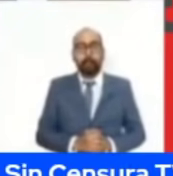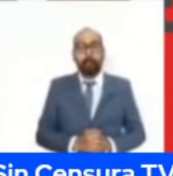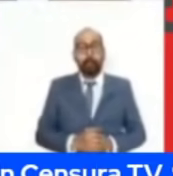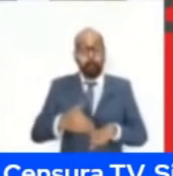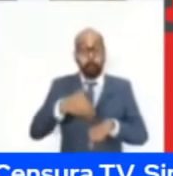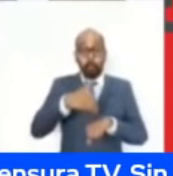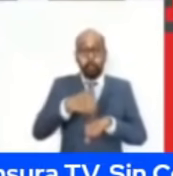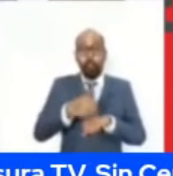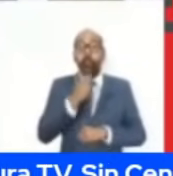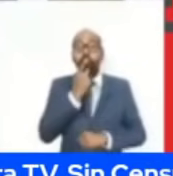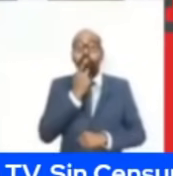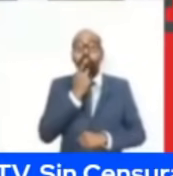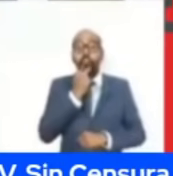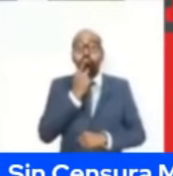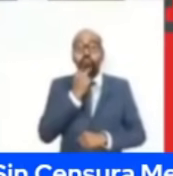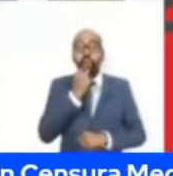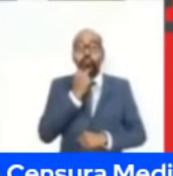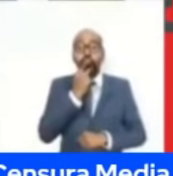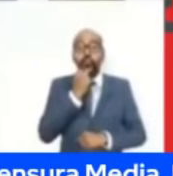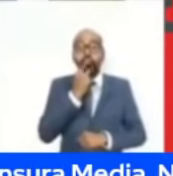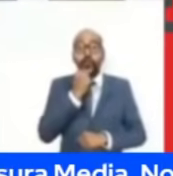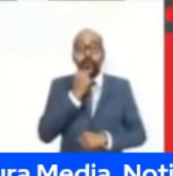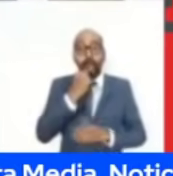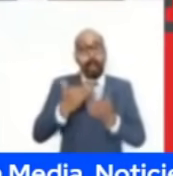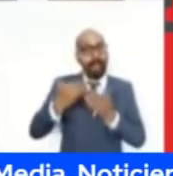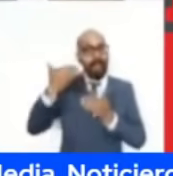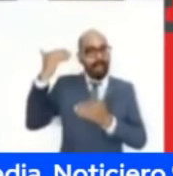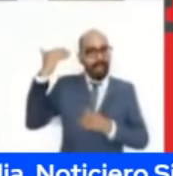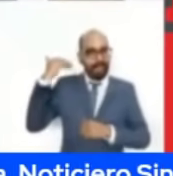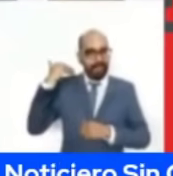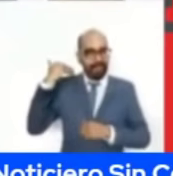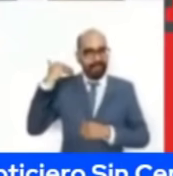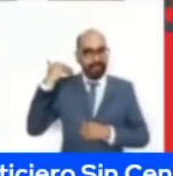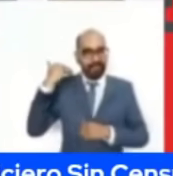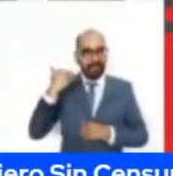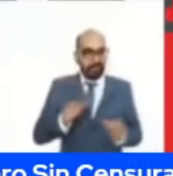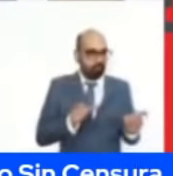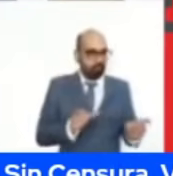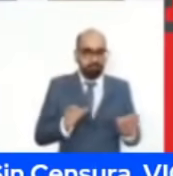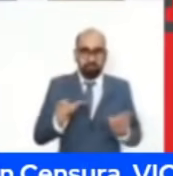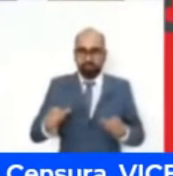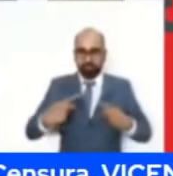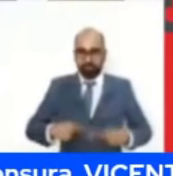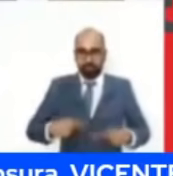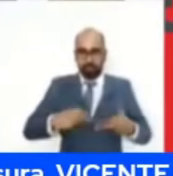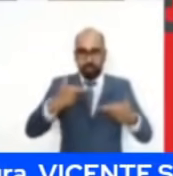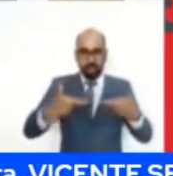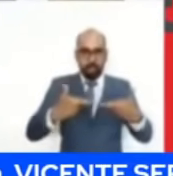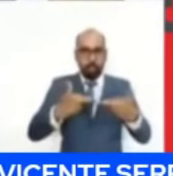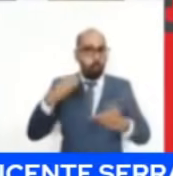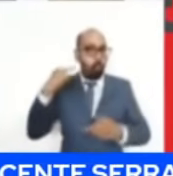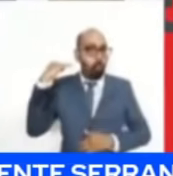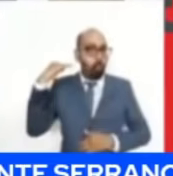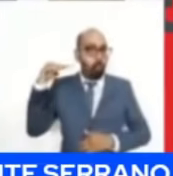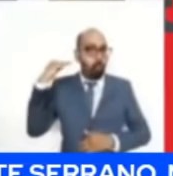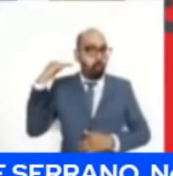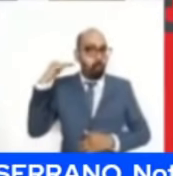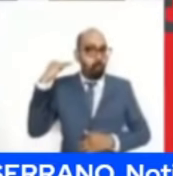el número de policías que están o que estaban al servicio de la ciudadanía en la región morelia